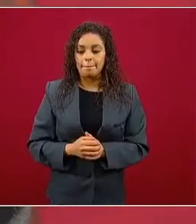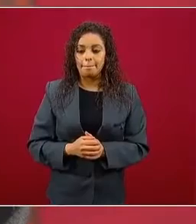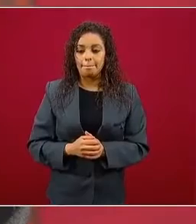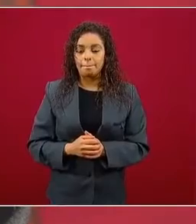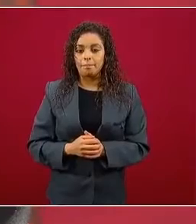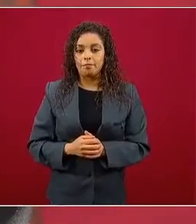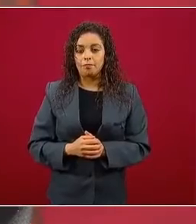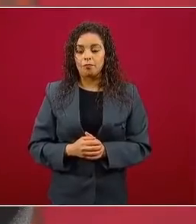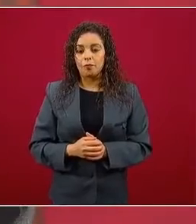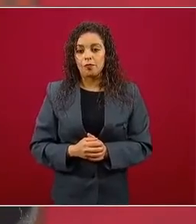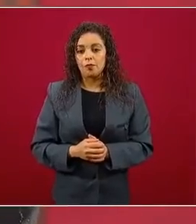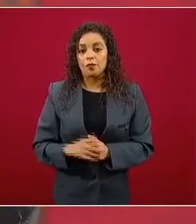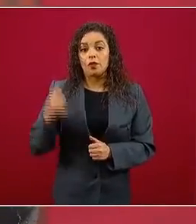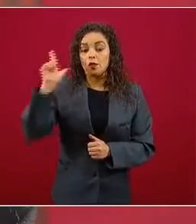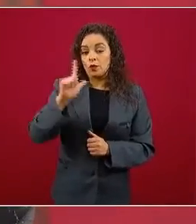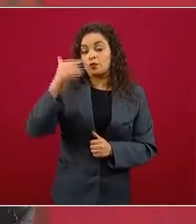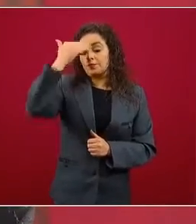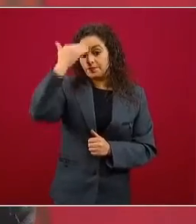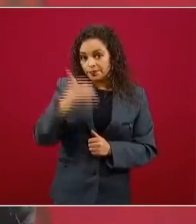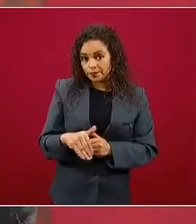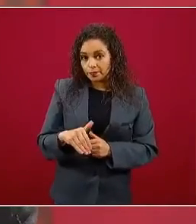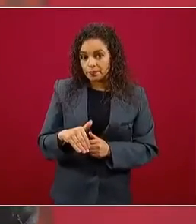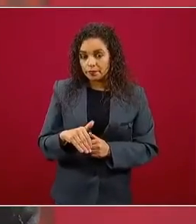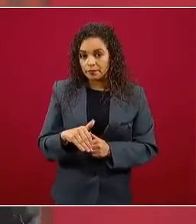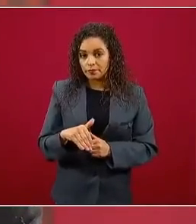saber sobre